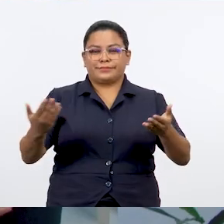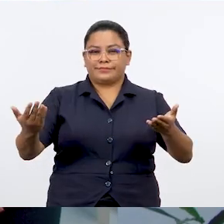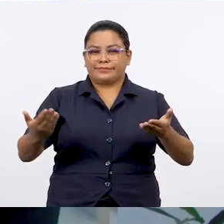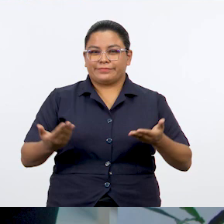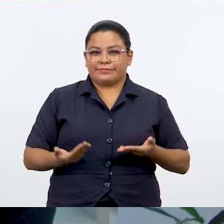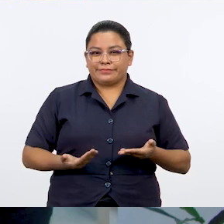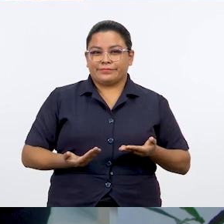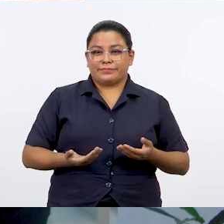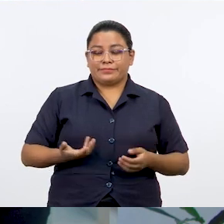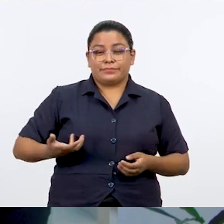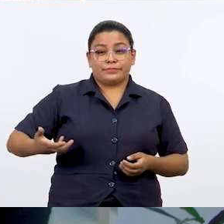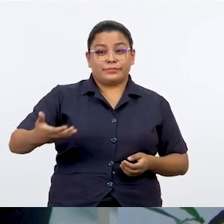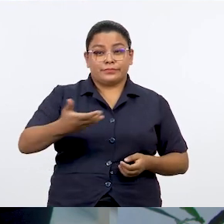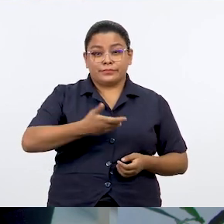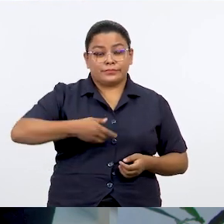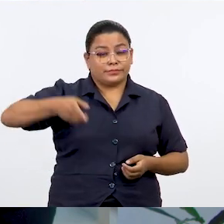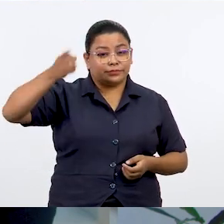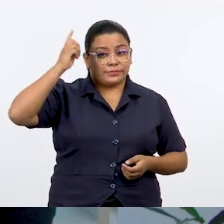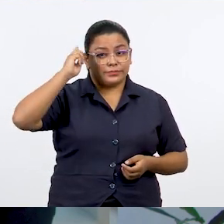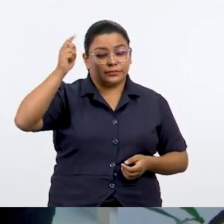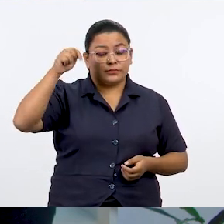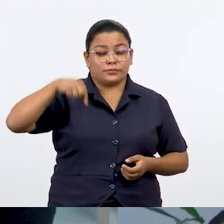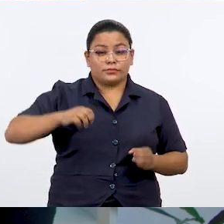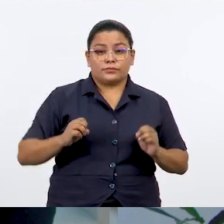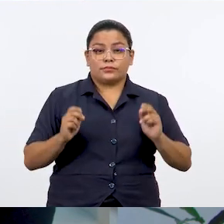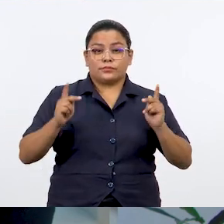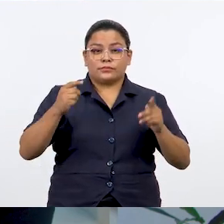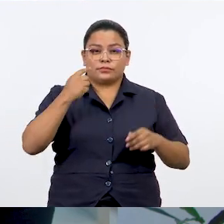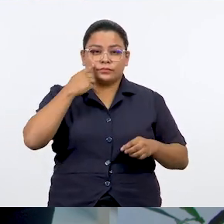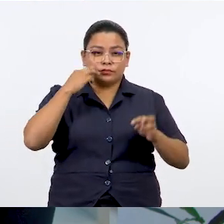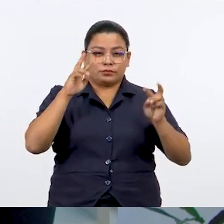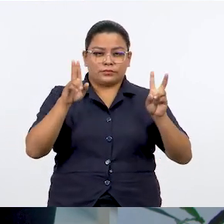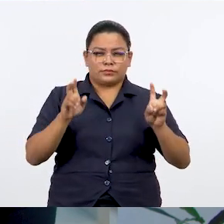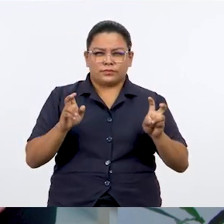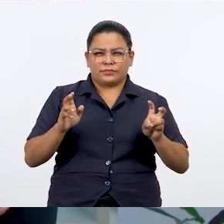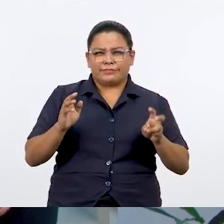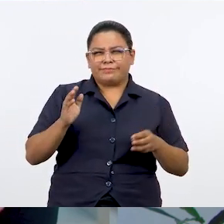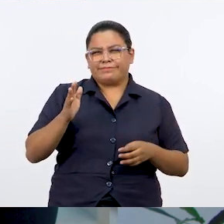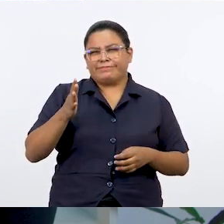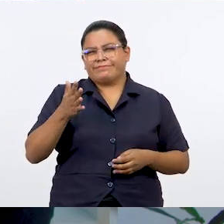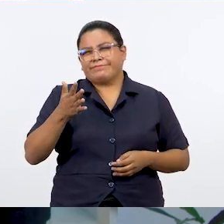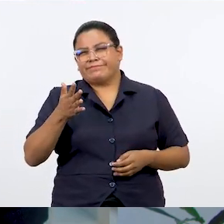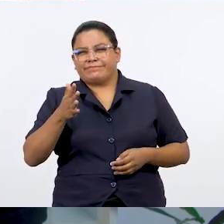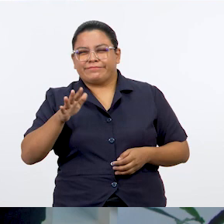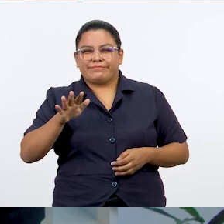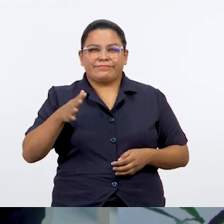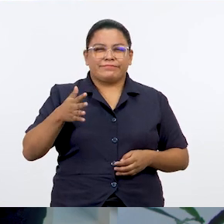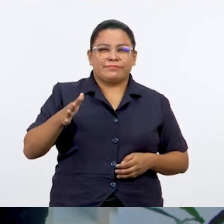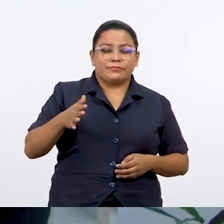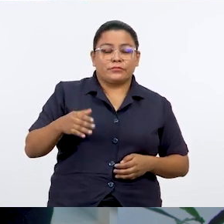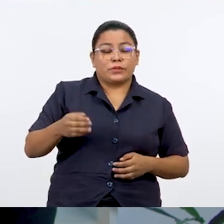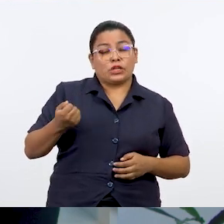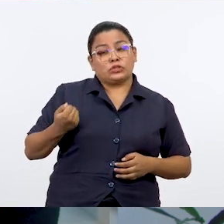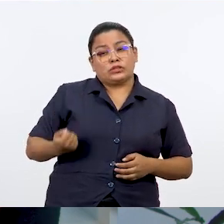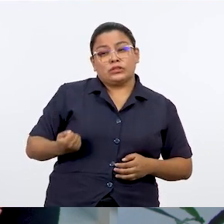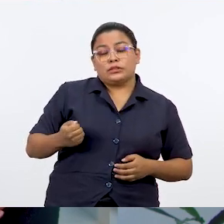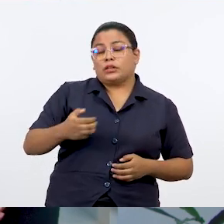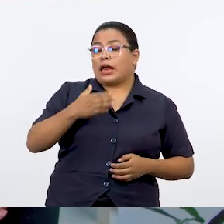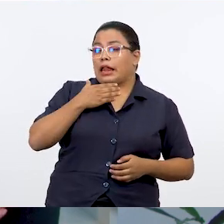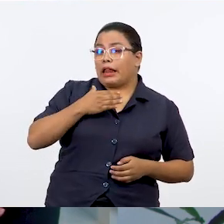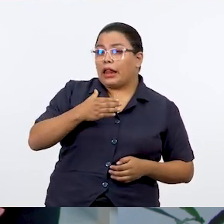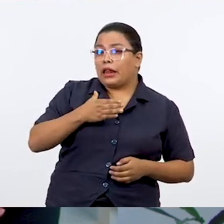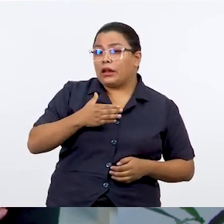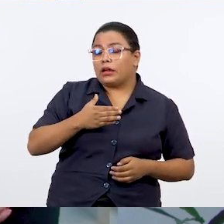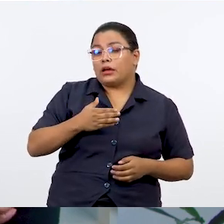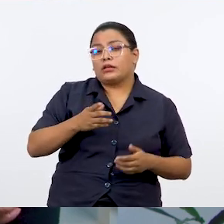Bienvenidos apreciables docentes. En esta ocasión hablaremos de un tema que a veces a nuestros estudiantes les cuesta un poquito. Así